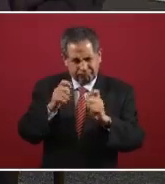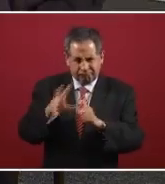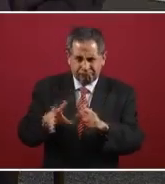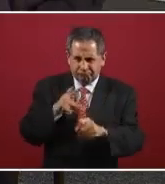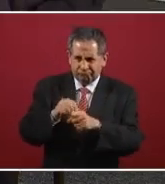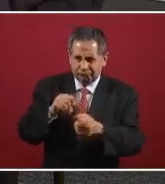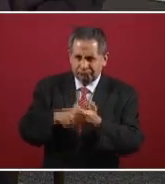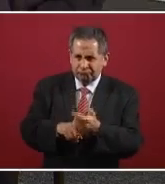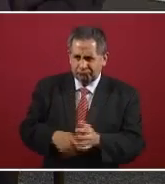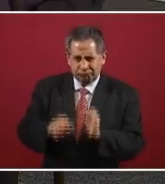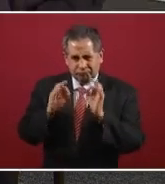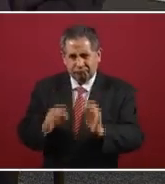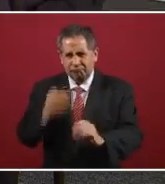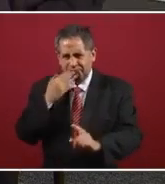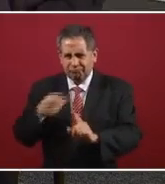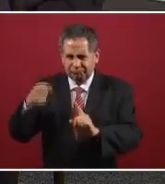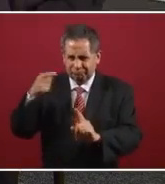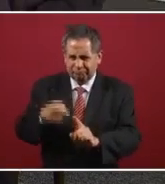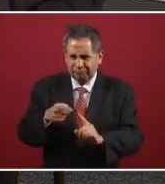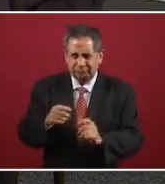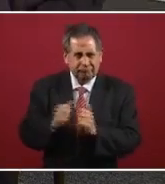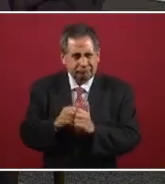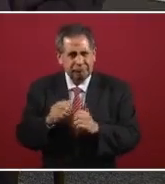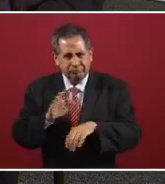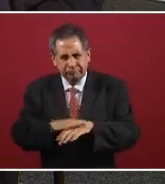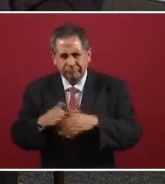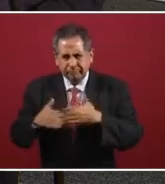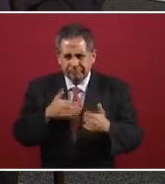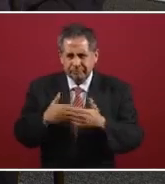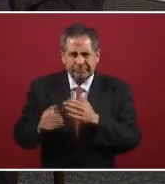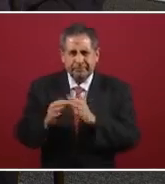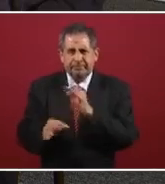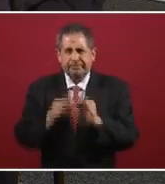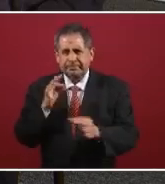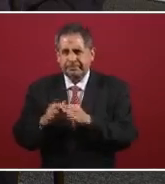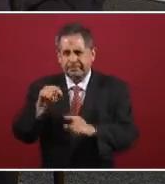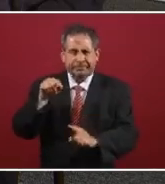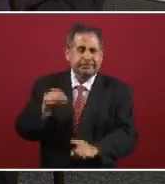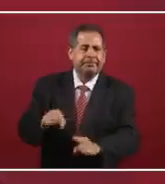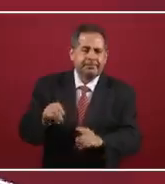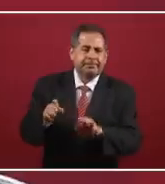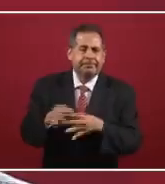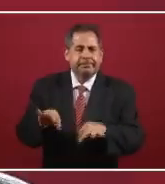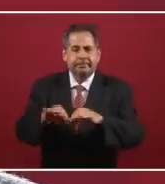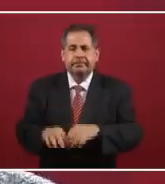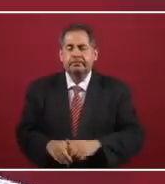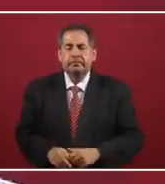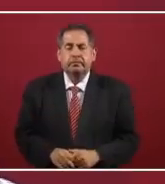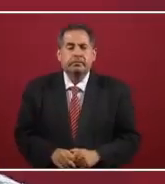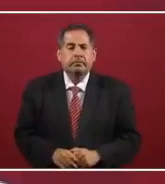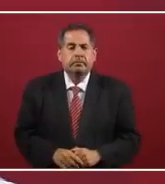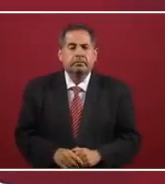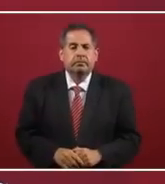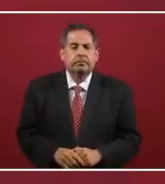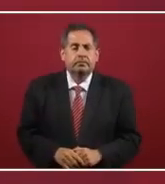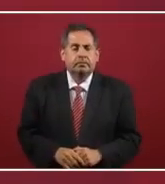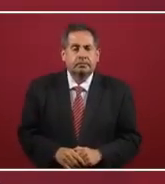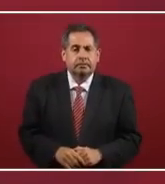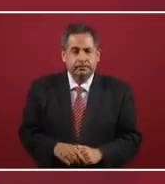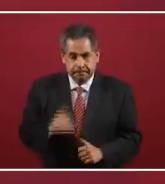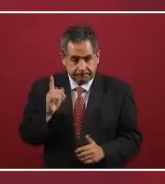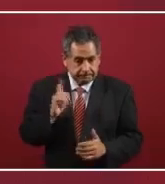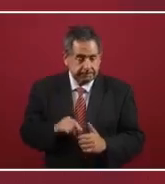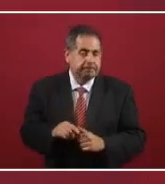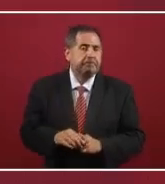realmente humanista y efectivo y moderno y científico a esta campaña que es tan importante. Creo